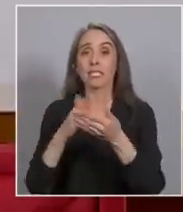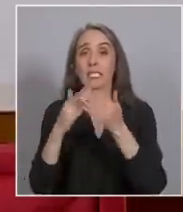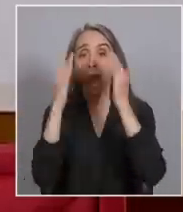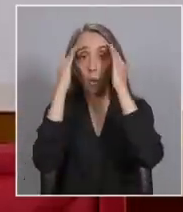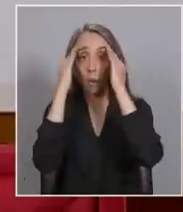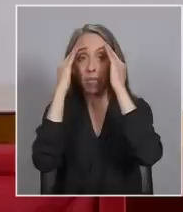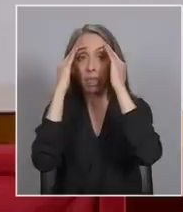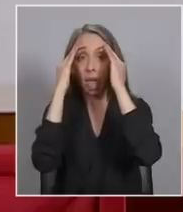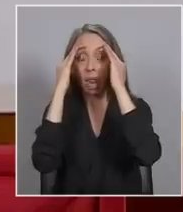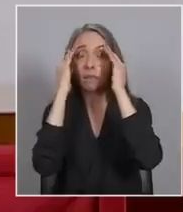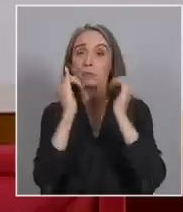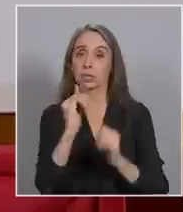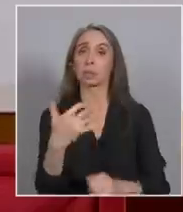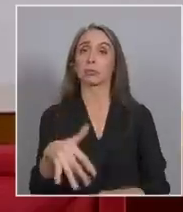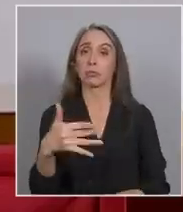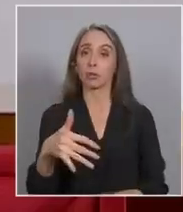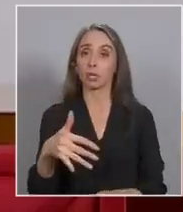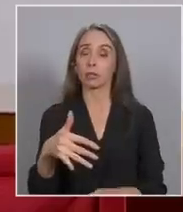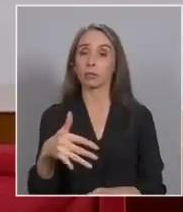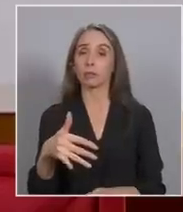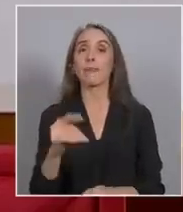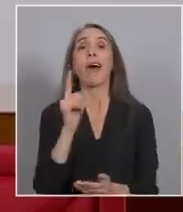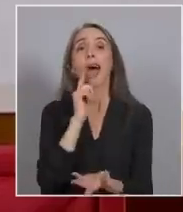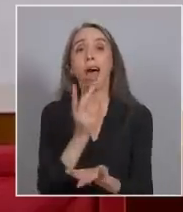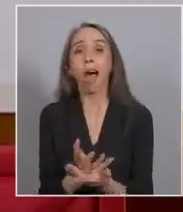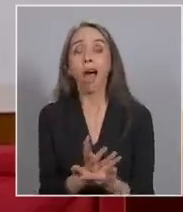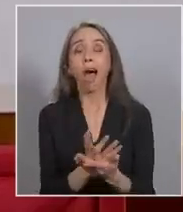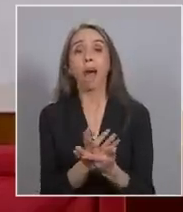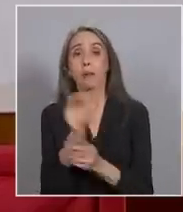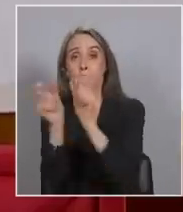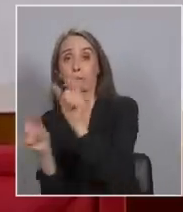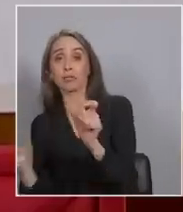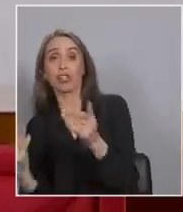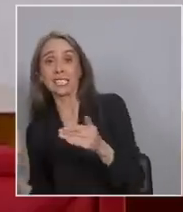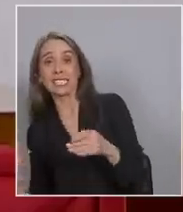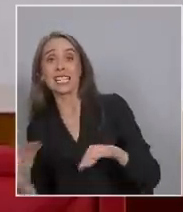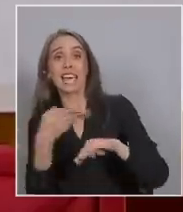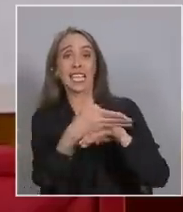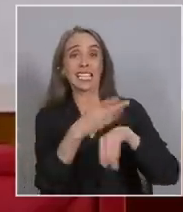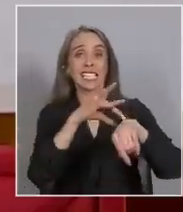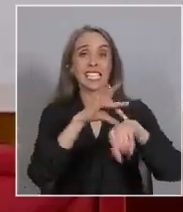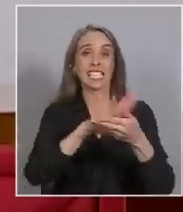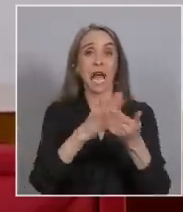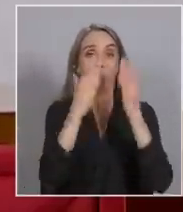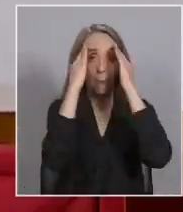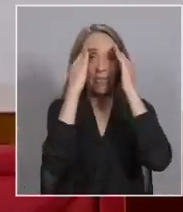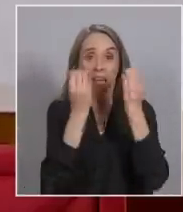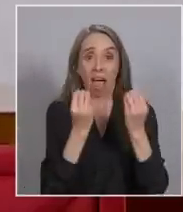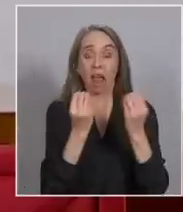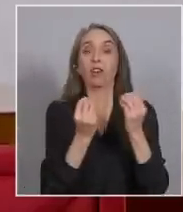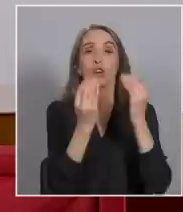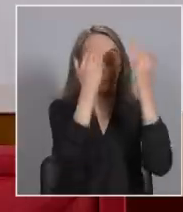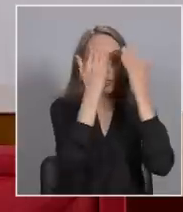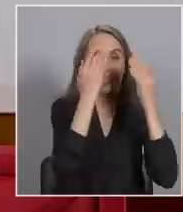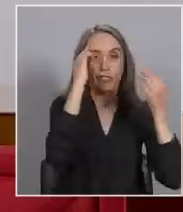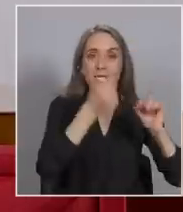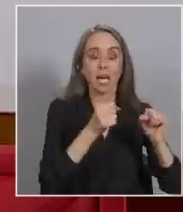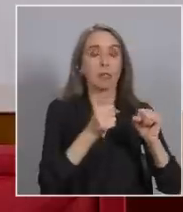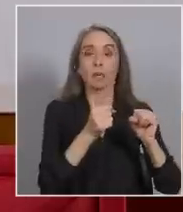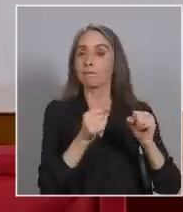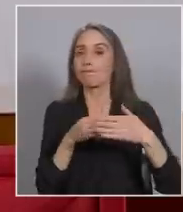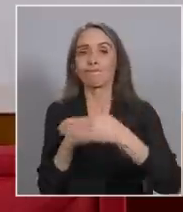importa. Y también de las barreras que existen para acceder a una salud mental digna. ¿Saben